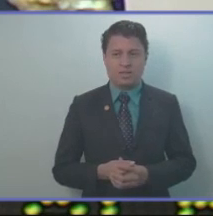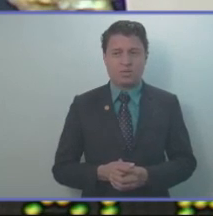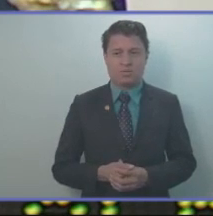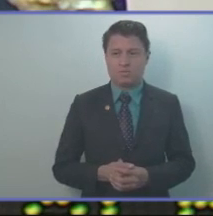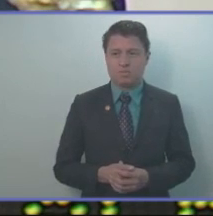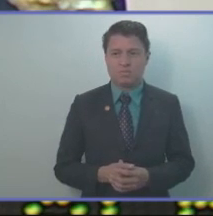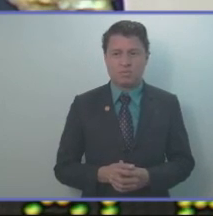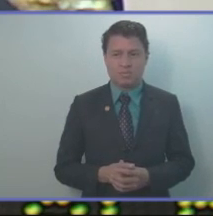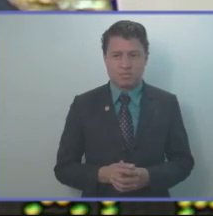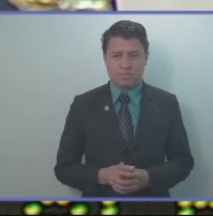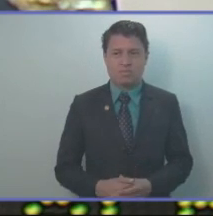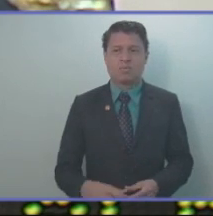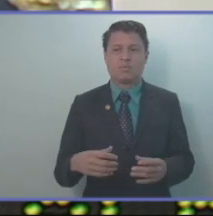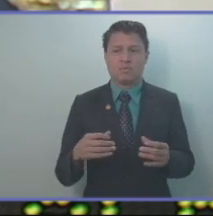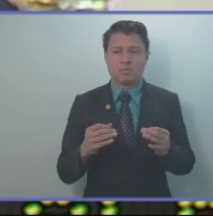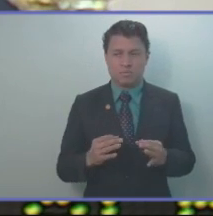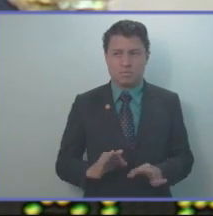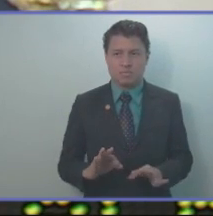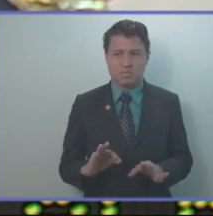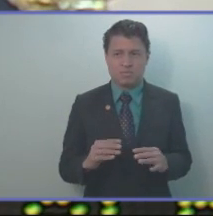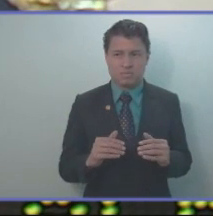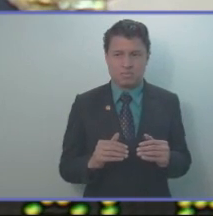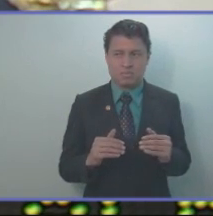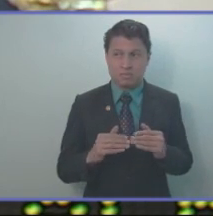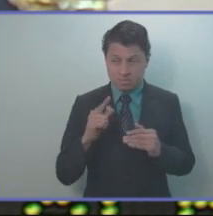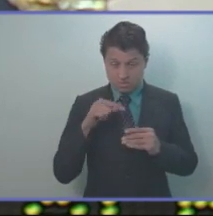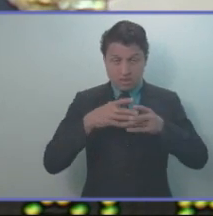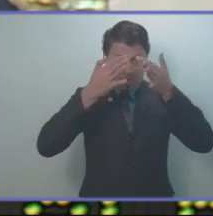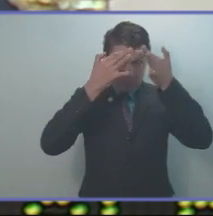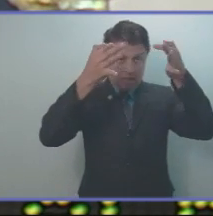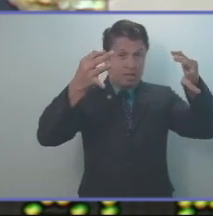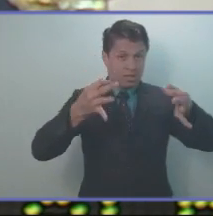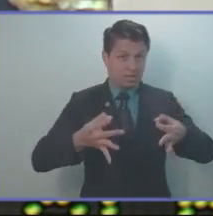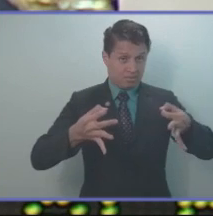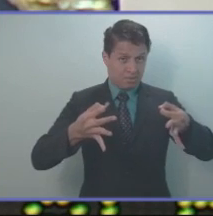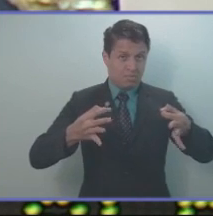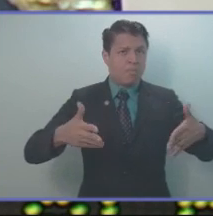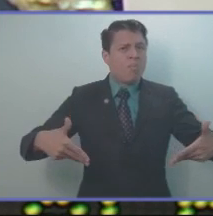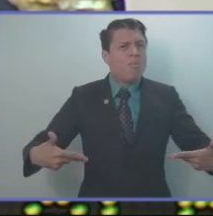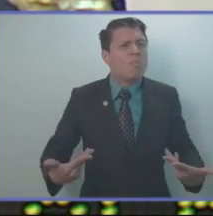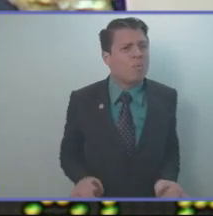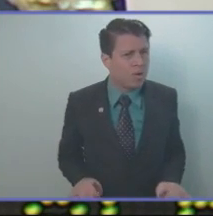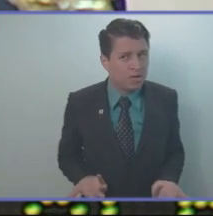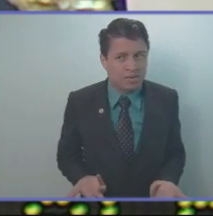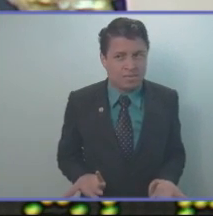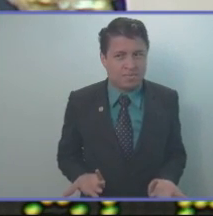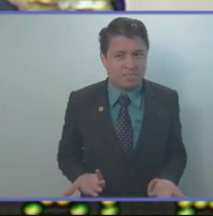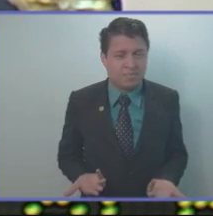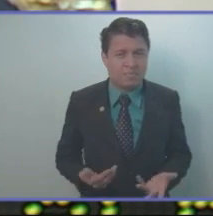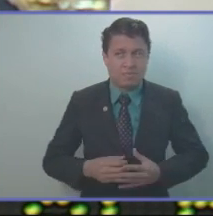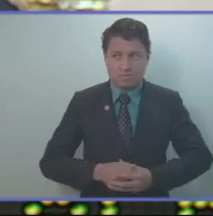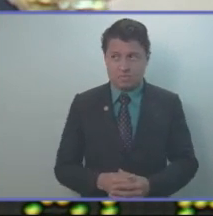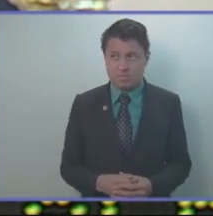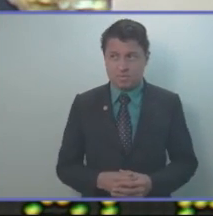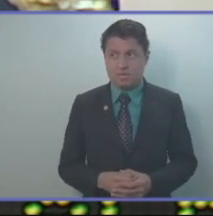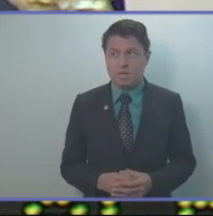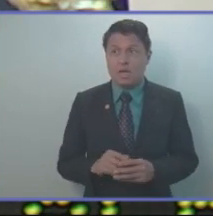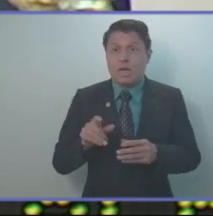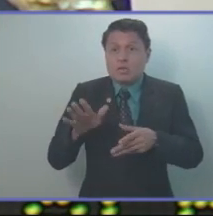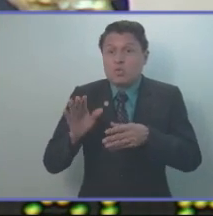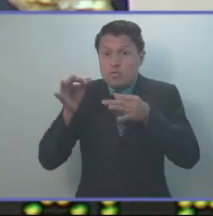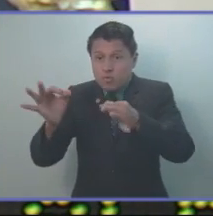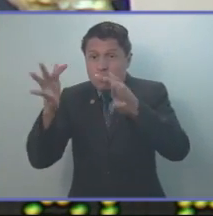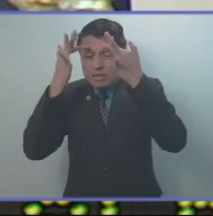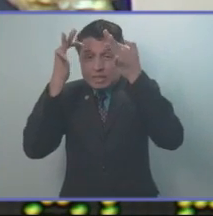importante siempre que se apruebe este dictamen, porque así no queda a discreción del